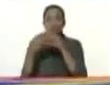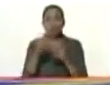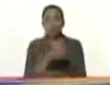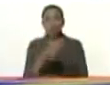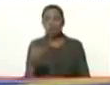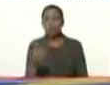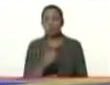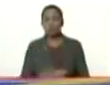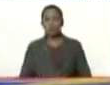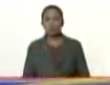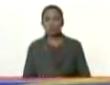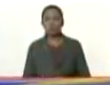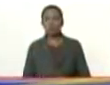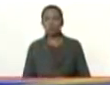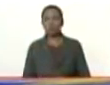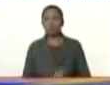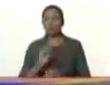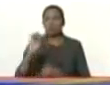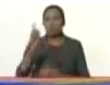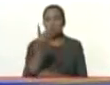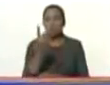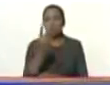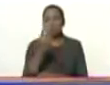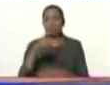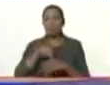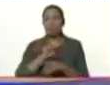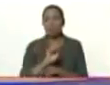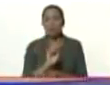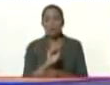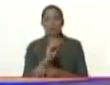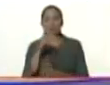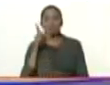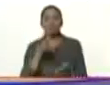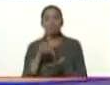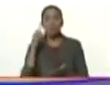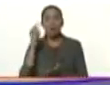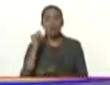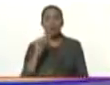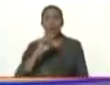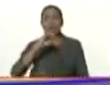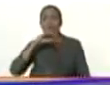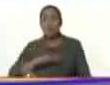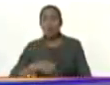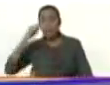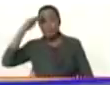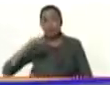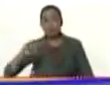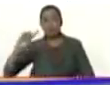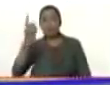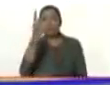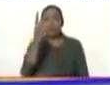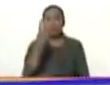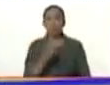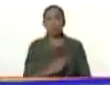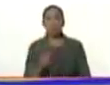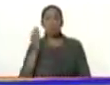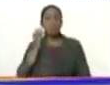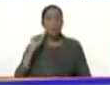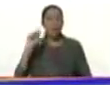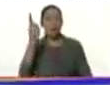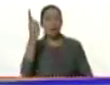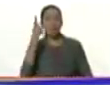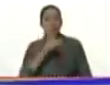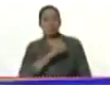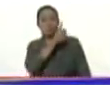Primera vez que hay un alférez mayor mujer en la historia militar de Venezuela. Primera